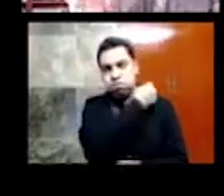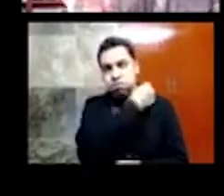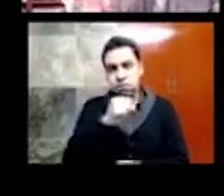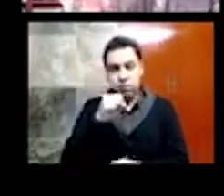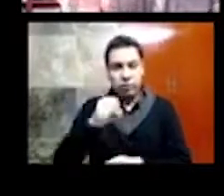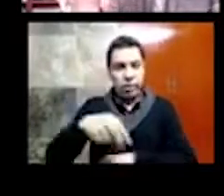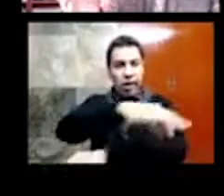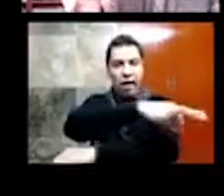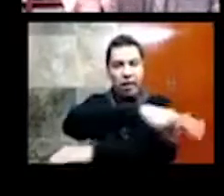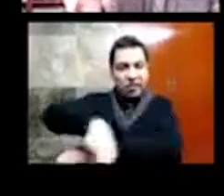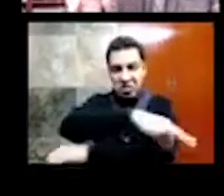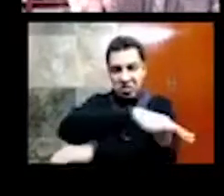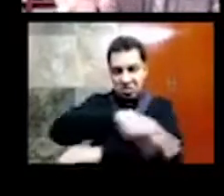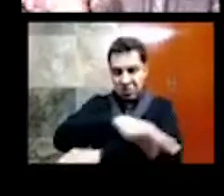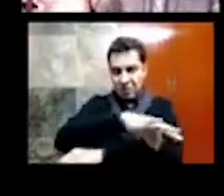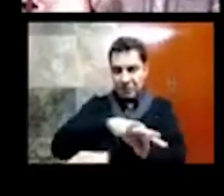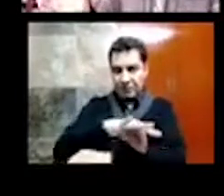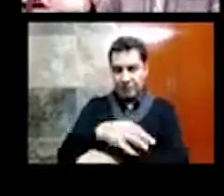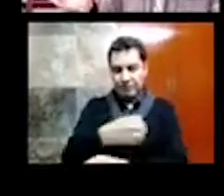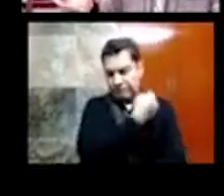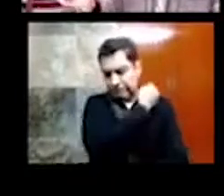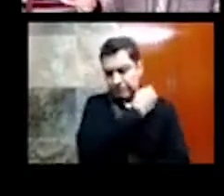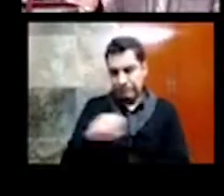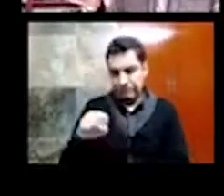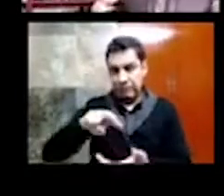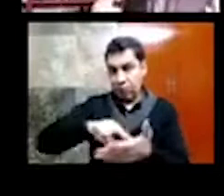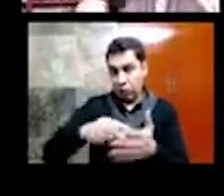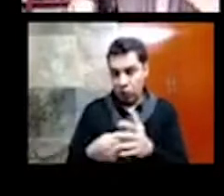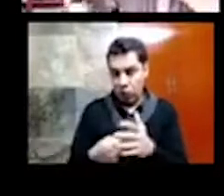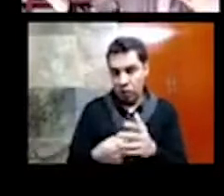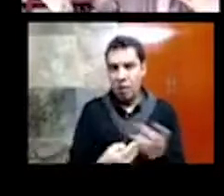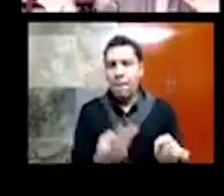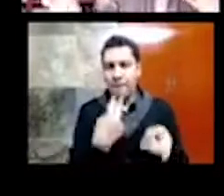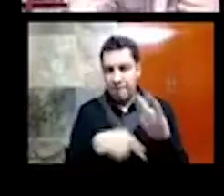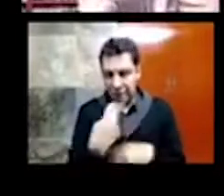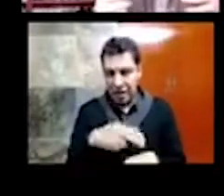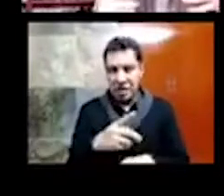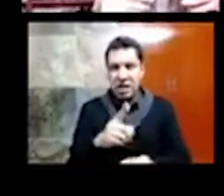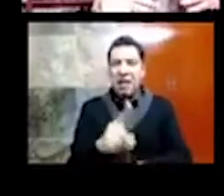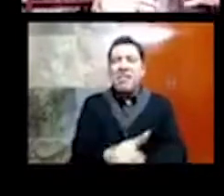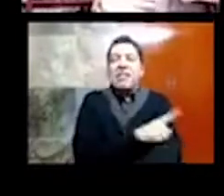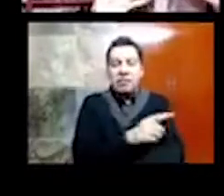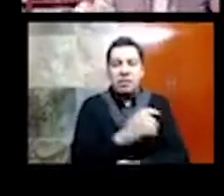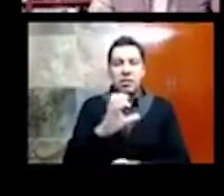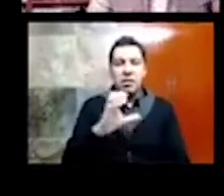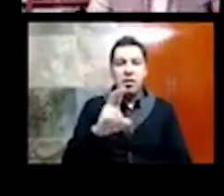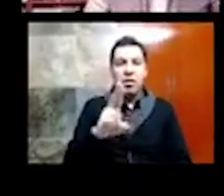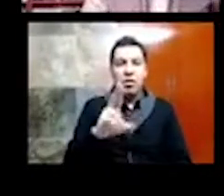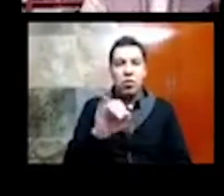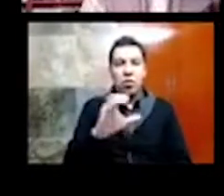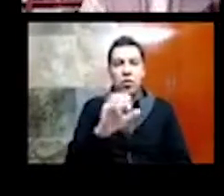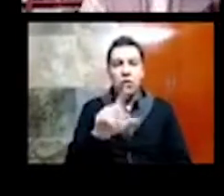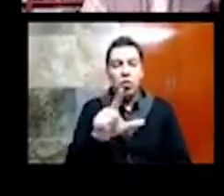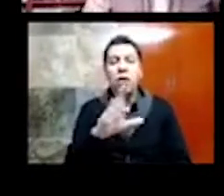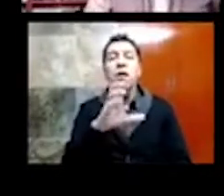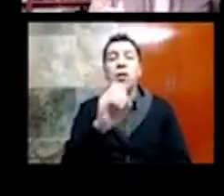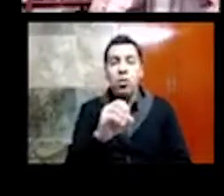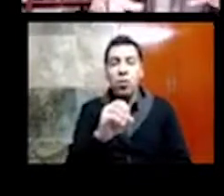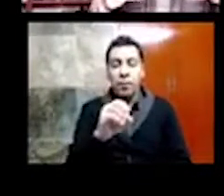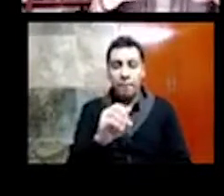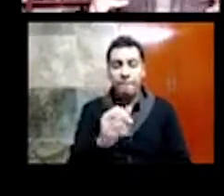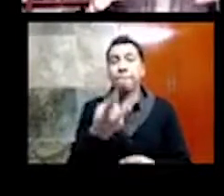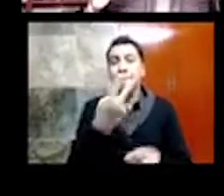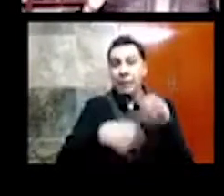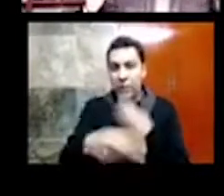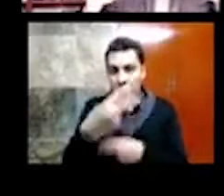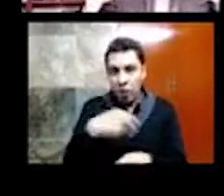del centro de México, que viene desde Cuicuilco, la relación con el entorno, que pasa por Teotihuacán en la